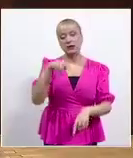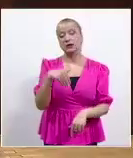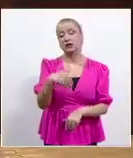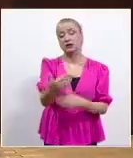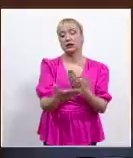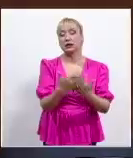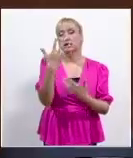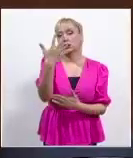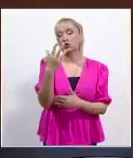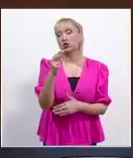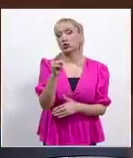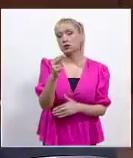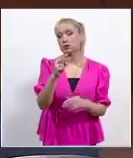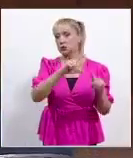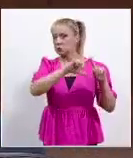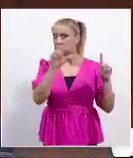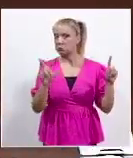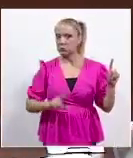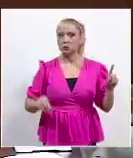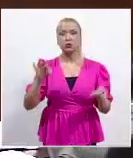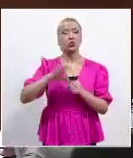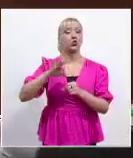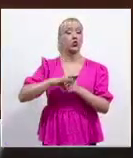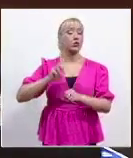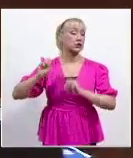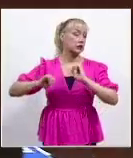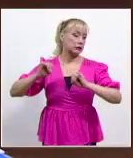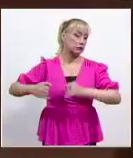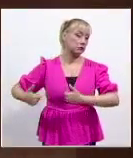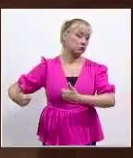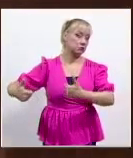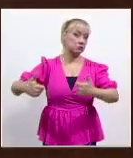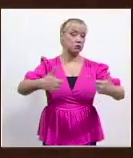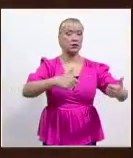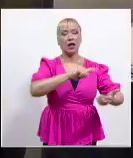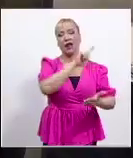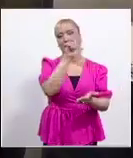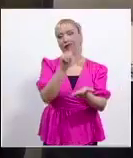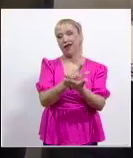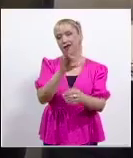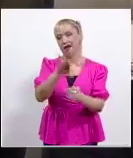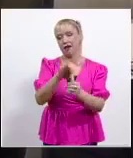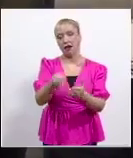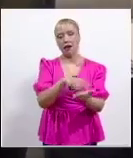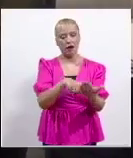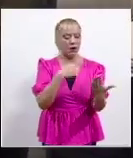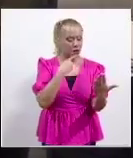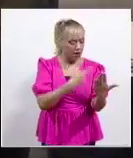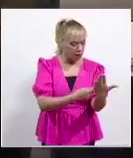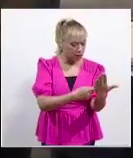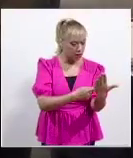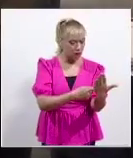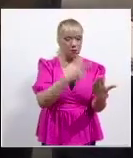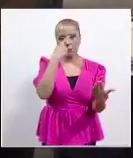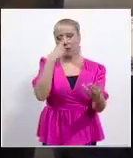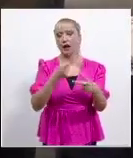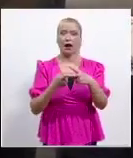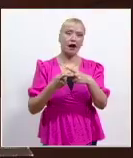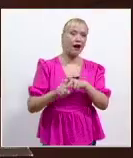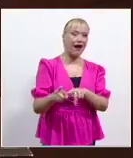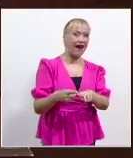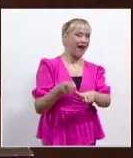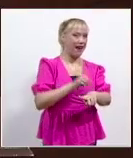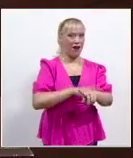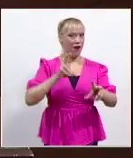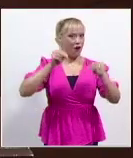de noviembre. Por mayoría de votos, los magistrados determinaron que la ley electoral señala que las precampañas para presidente de la